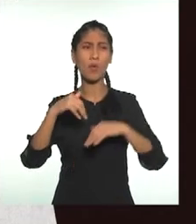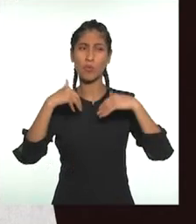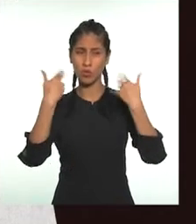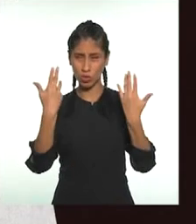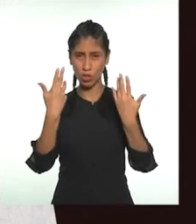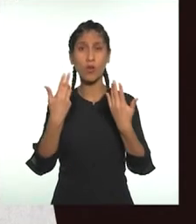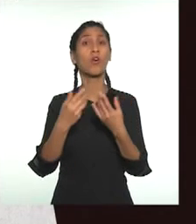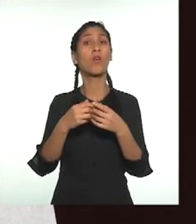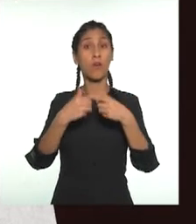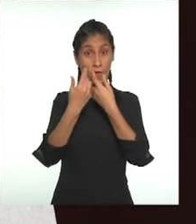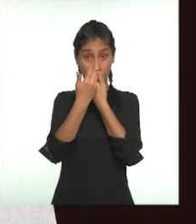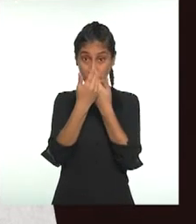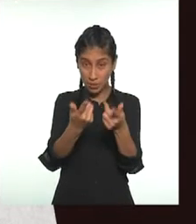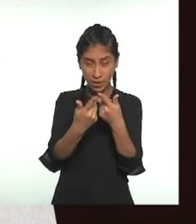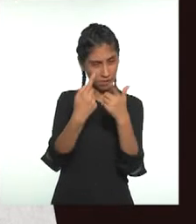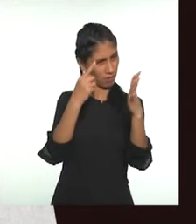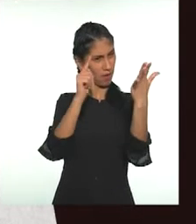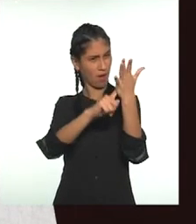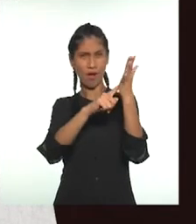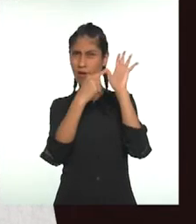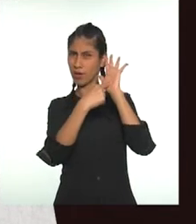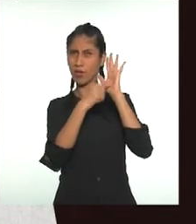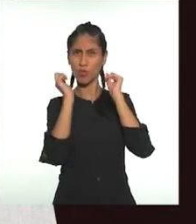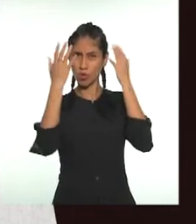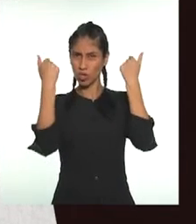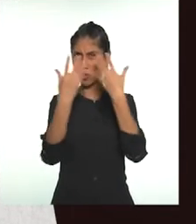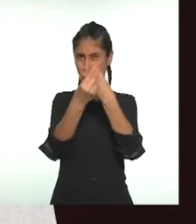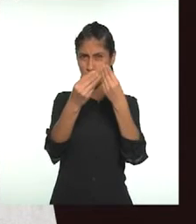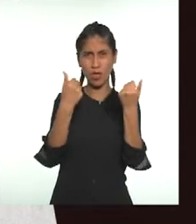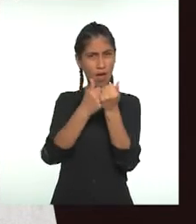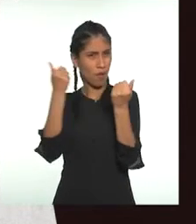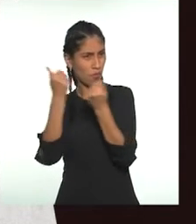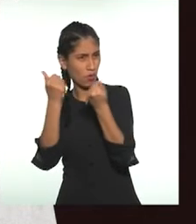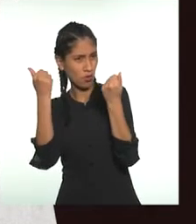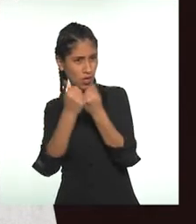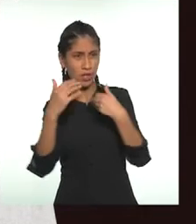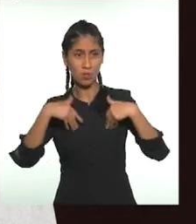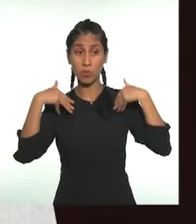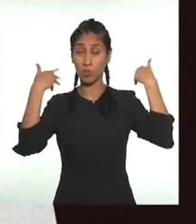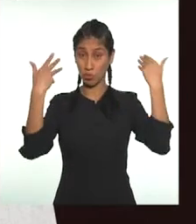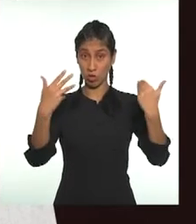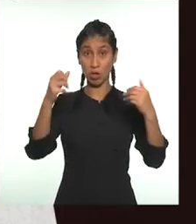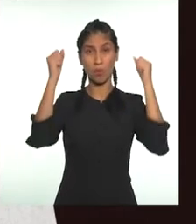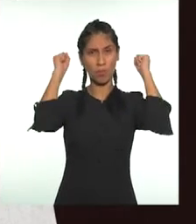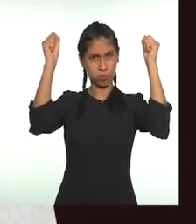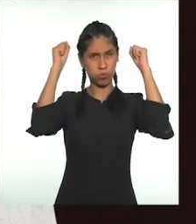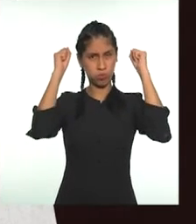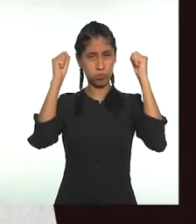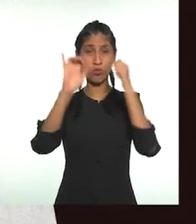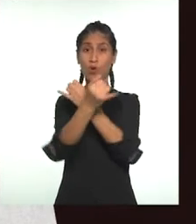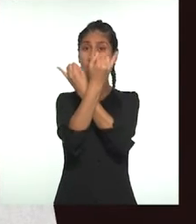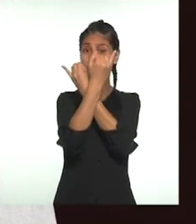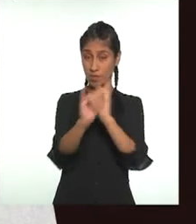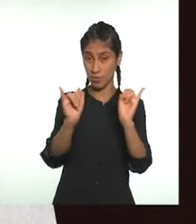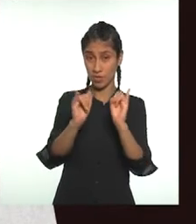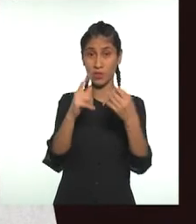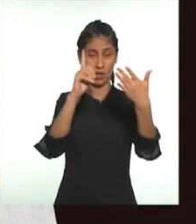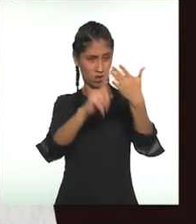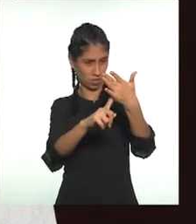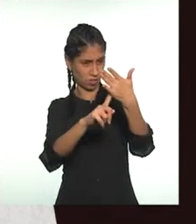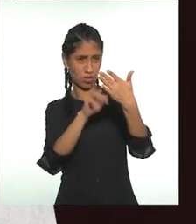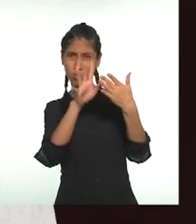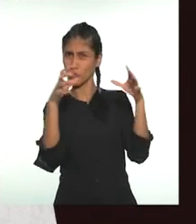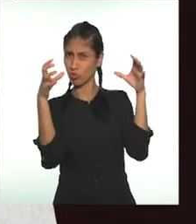nuestra independencia. Cada uno de los elementos que componen su obra tienen una intención. ¿Pasa lo mismo